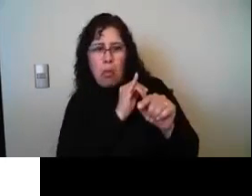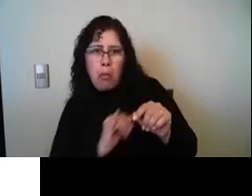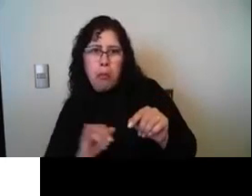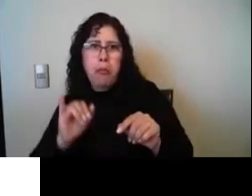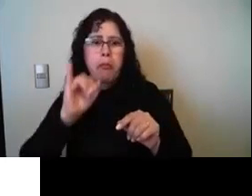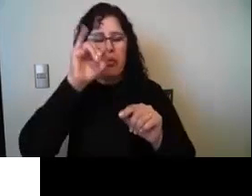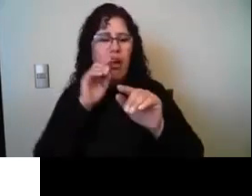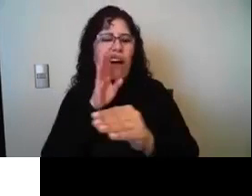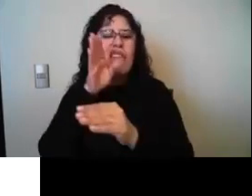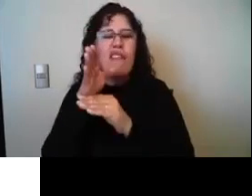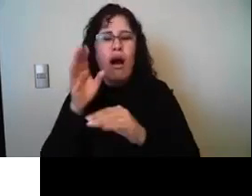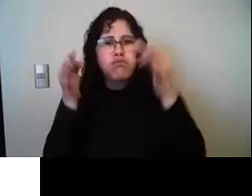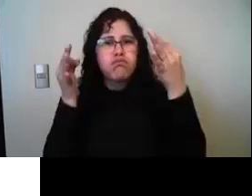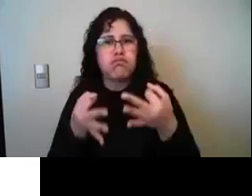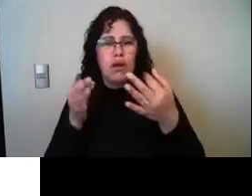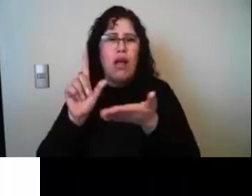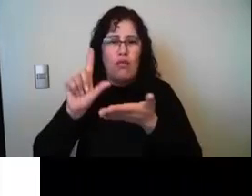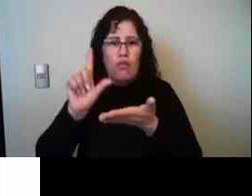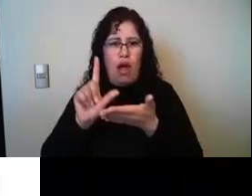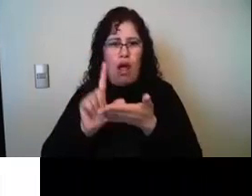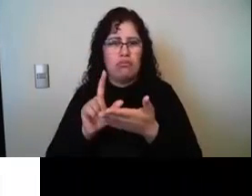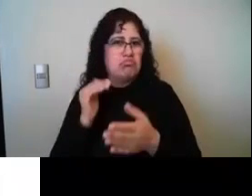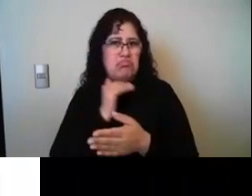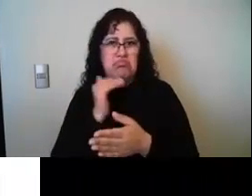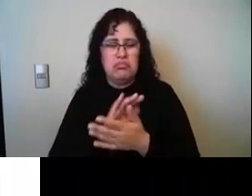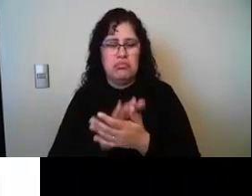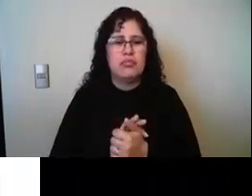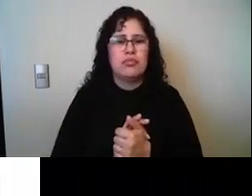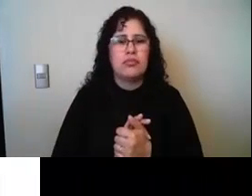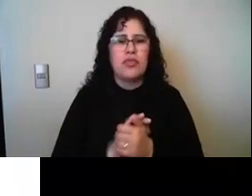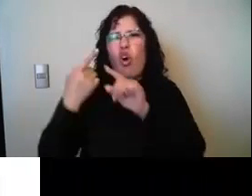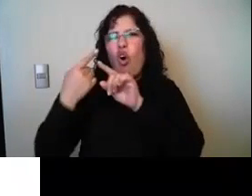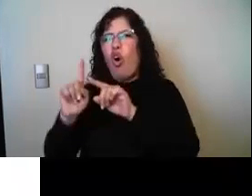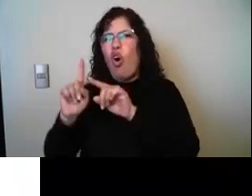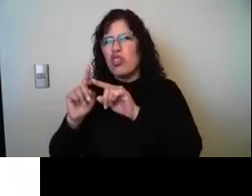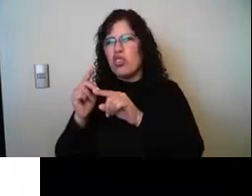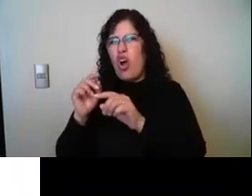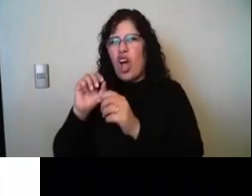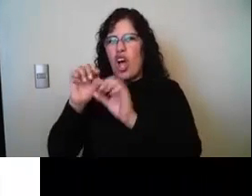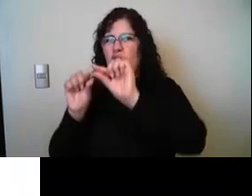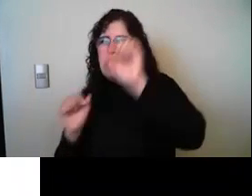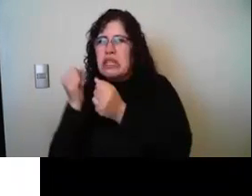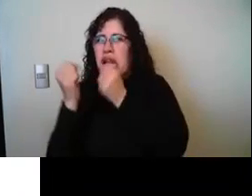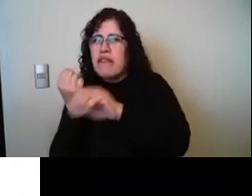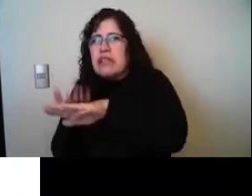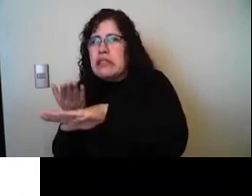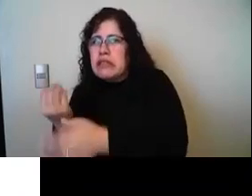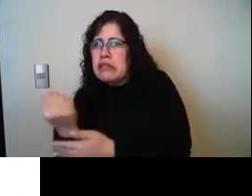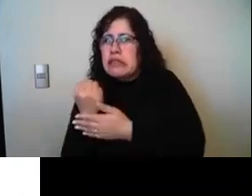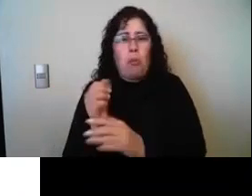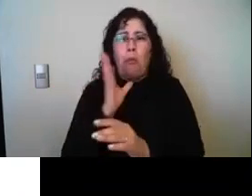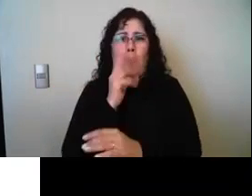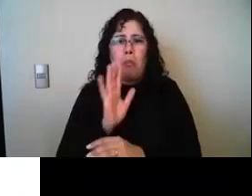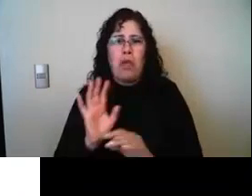par craneano. El ganglio, para este caso es el ganglio glosofaringeo